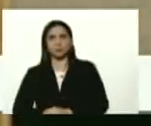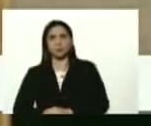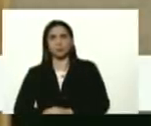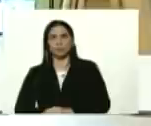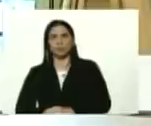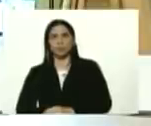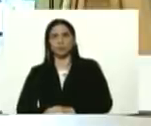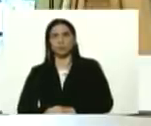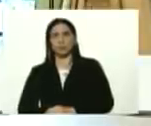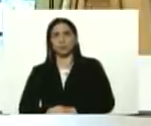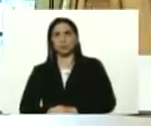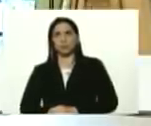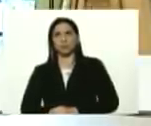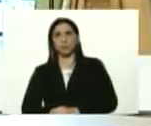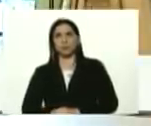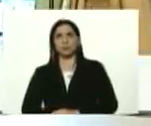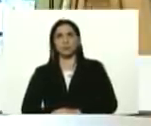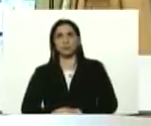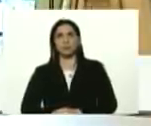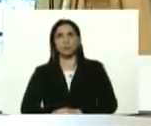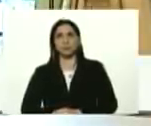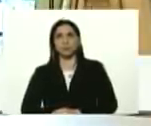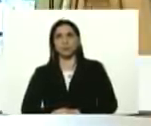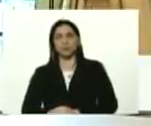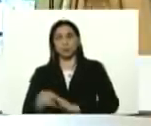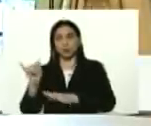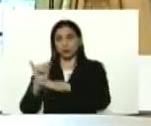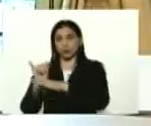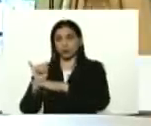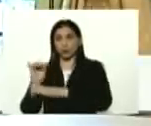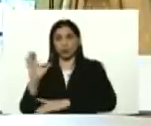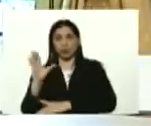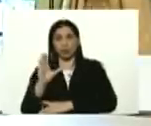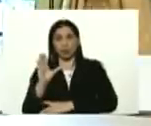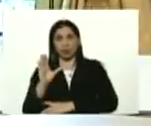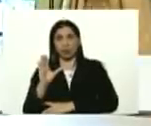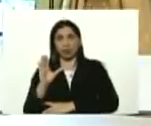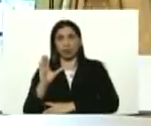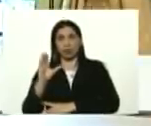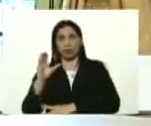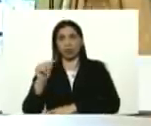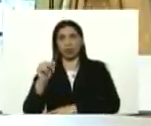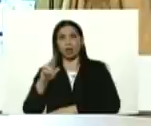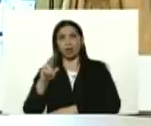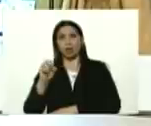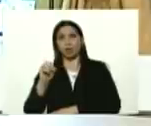A la carupanera caraqueña, Ilse Carolina Rivas,